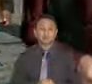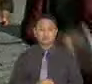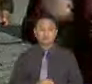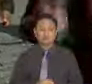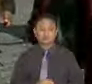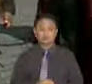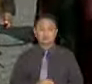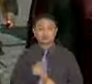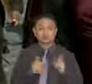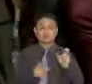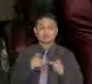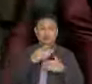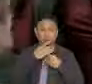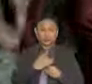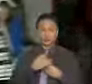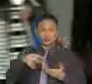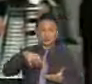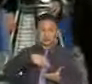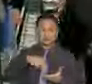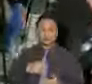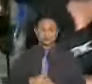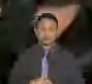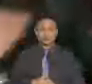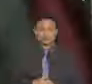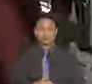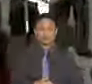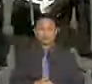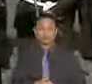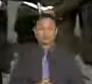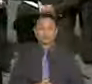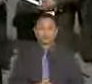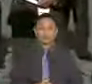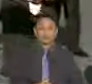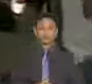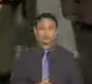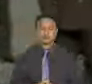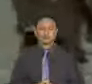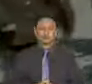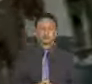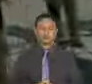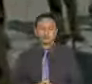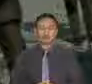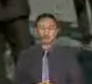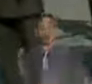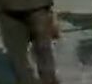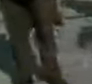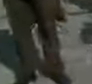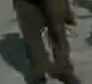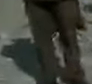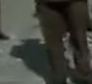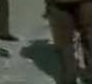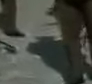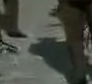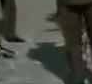lo que les gustan los quiteños para ponerse a bailar el toro Barroso en este momento entonado por la banda de la Policía Nacional